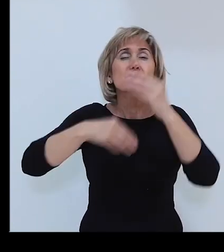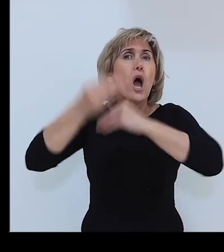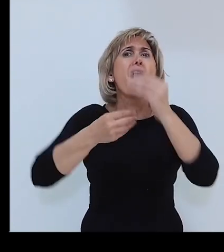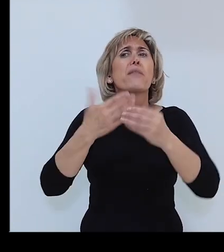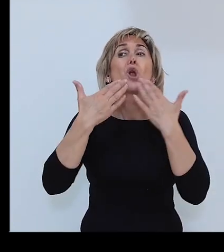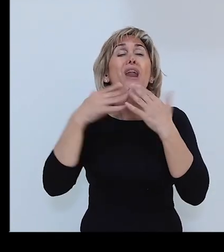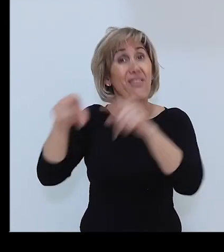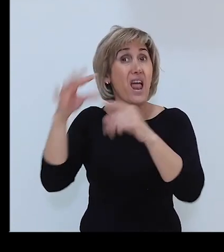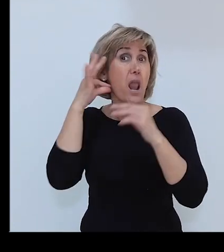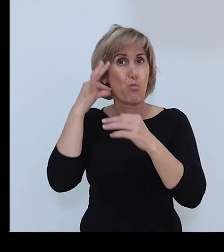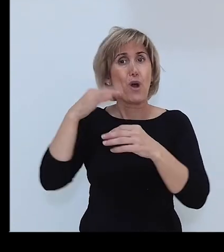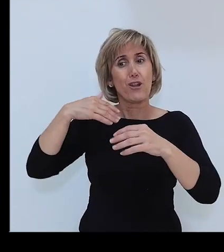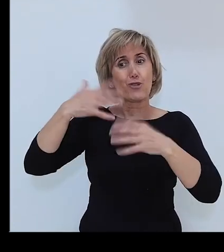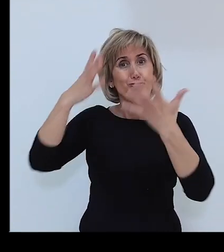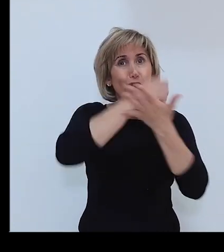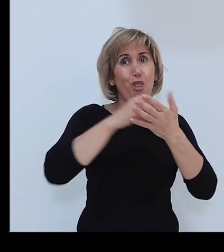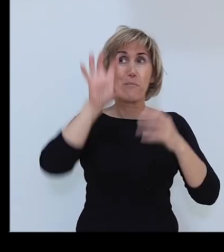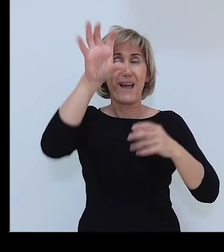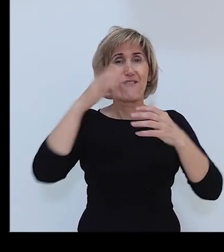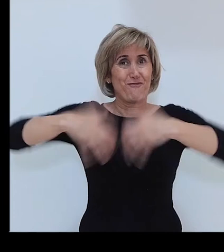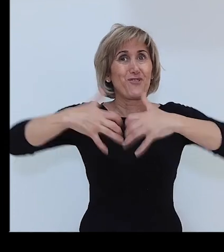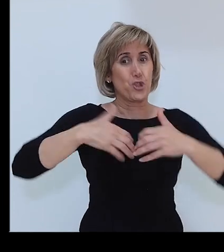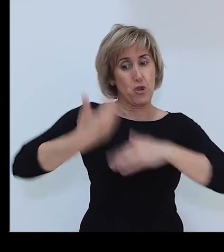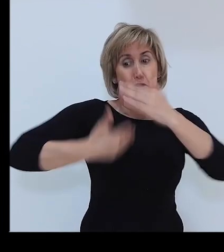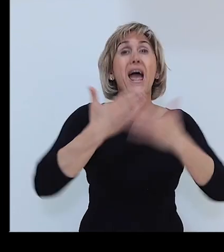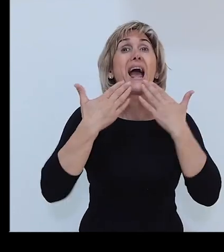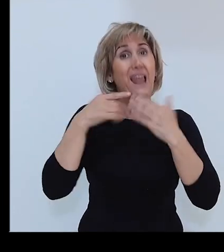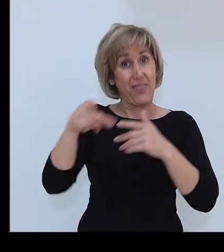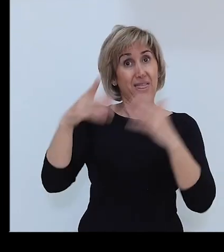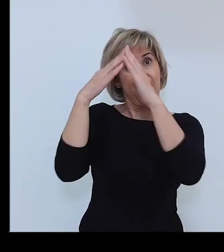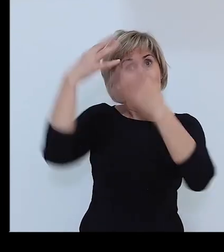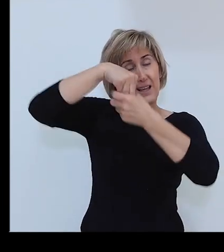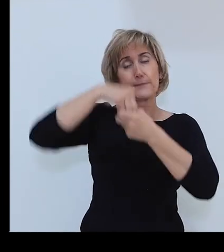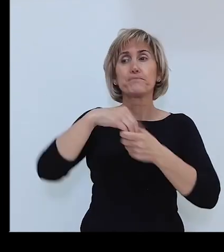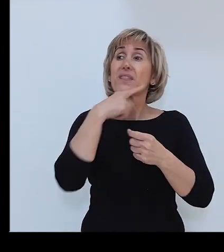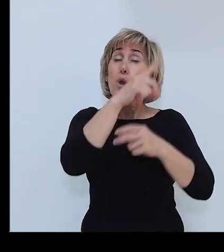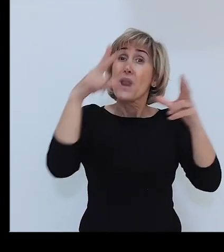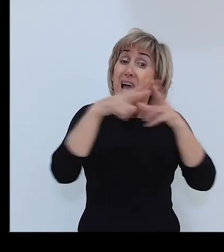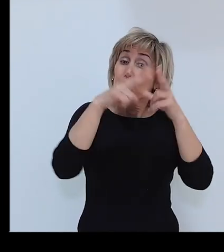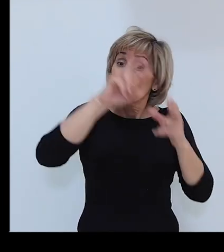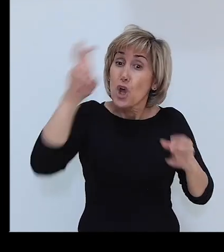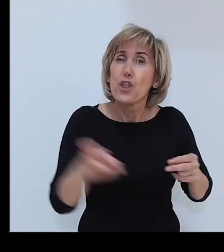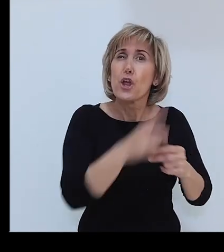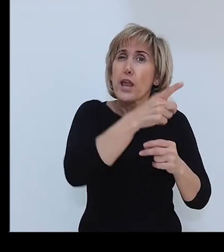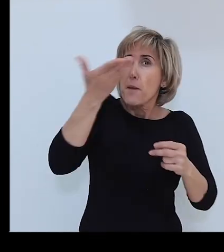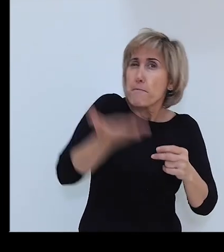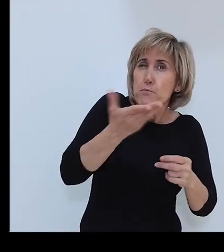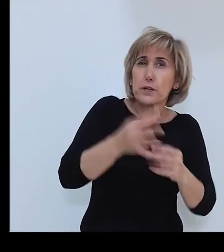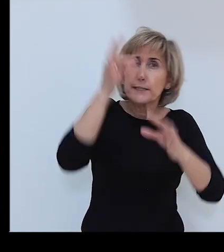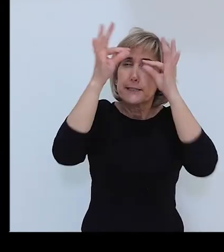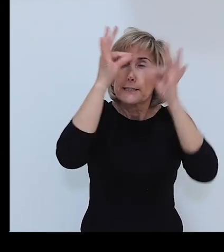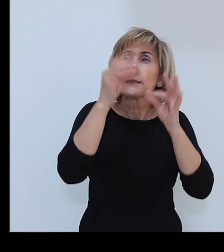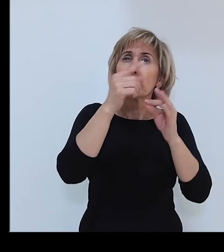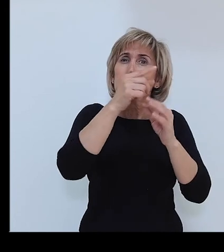trabajo silenciado, despreciado y no remunerado, pero hace que que funcionen las cosas día a día, ¿no? Entonces, me parece